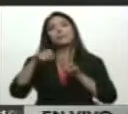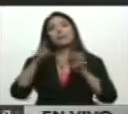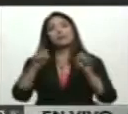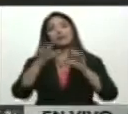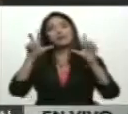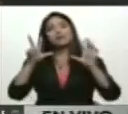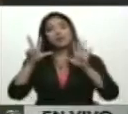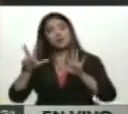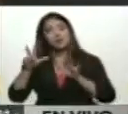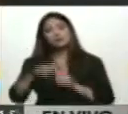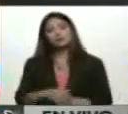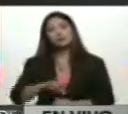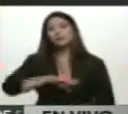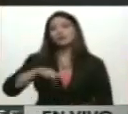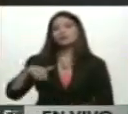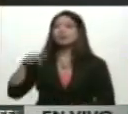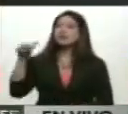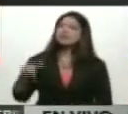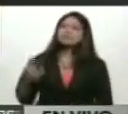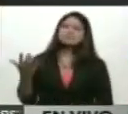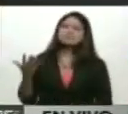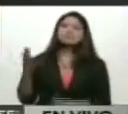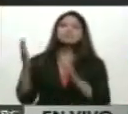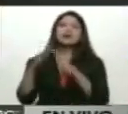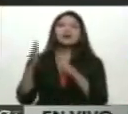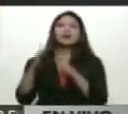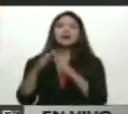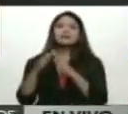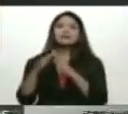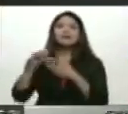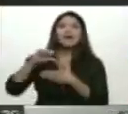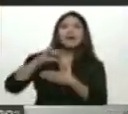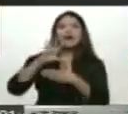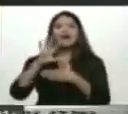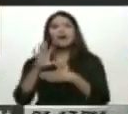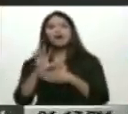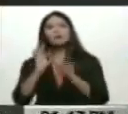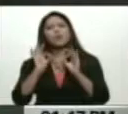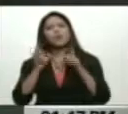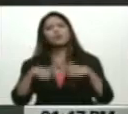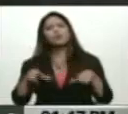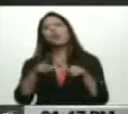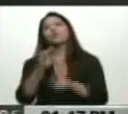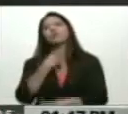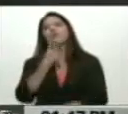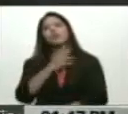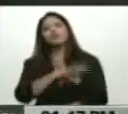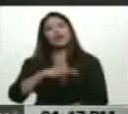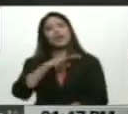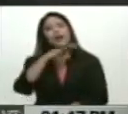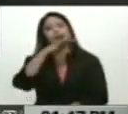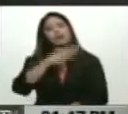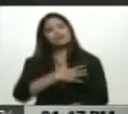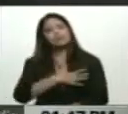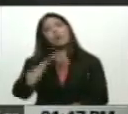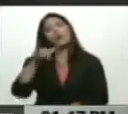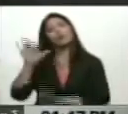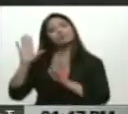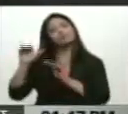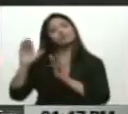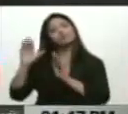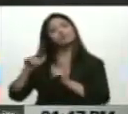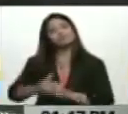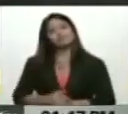nosotros nos encontramos acá en la casa del alba justo en el salón voces del alma hoy haciendo pues esta despedida